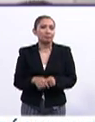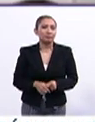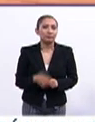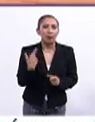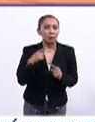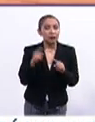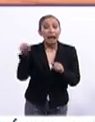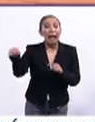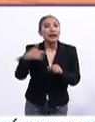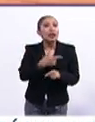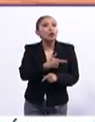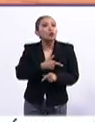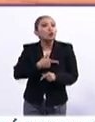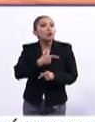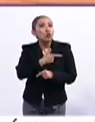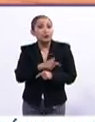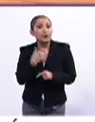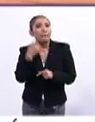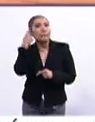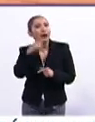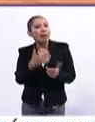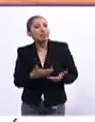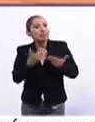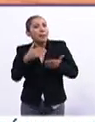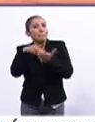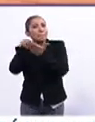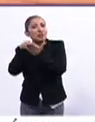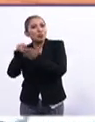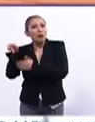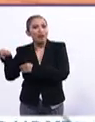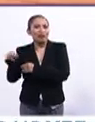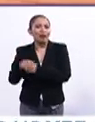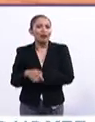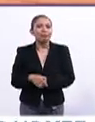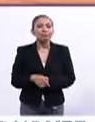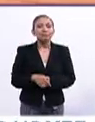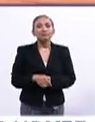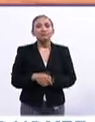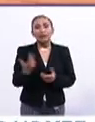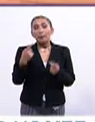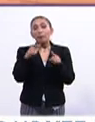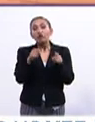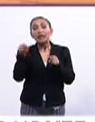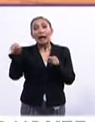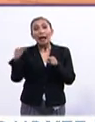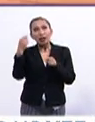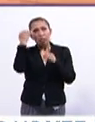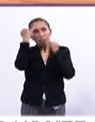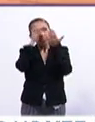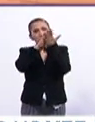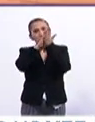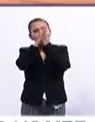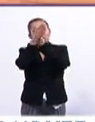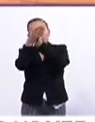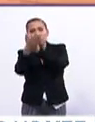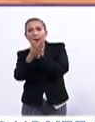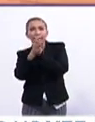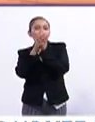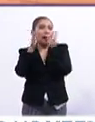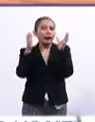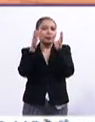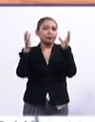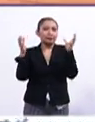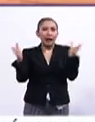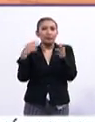música la música que lo inspiró a pintar sus obras y la música que creó al gran